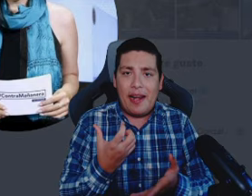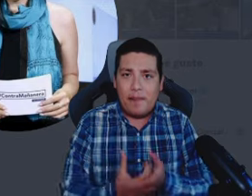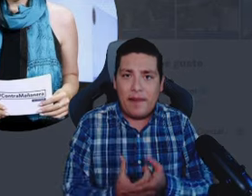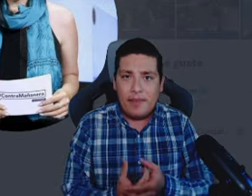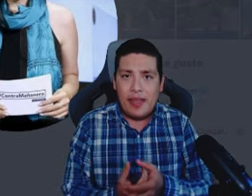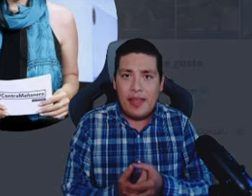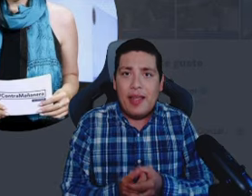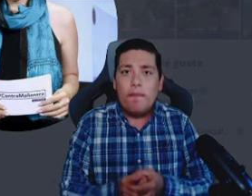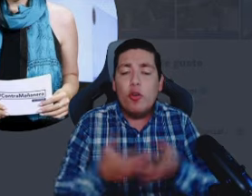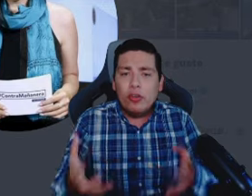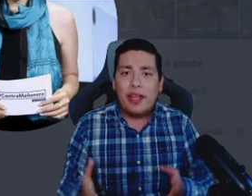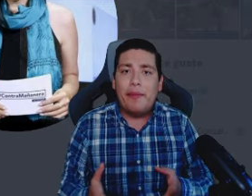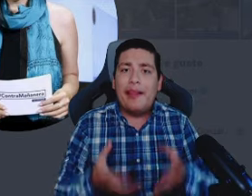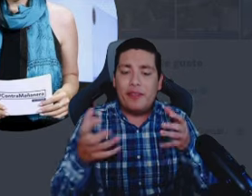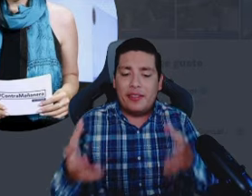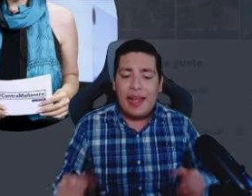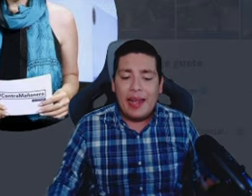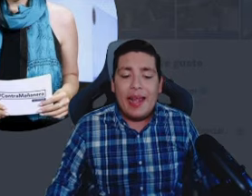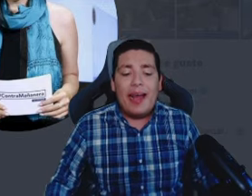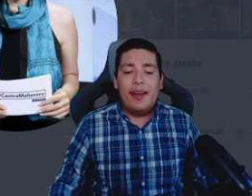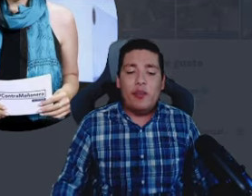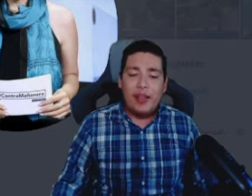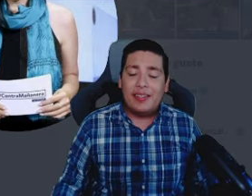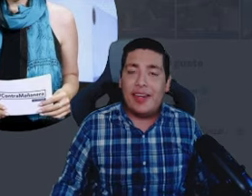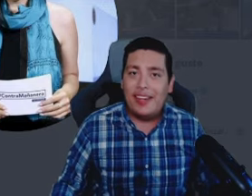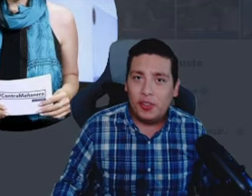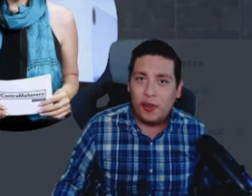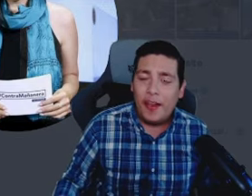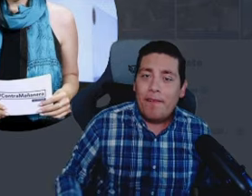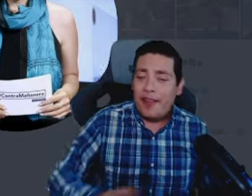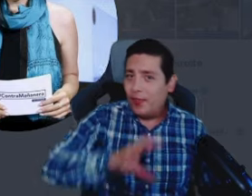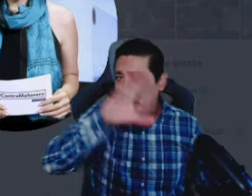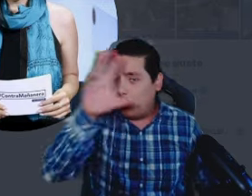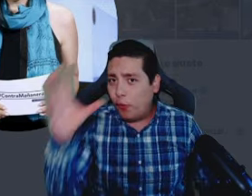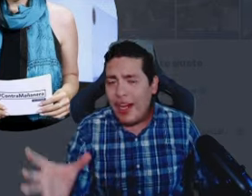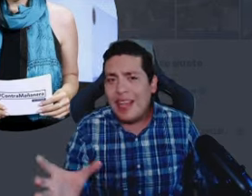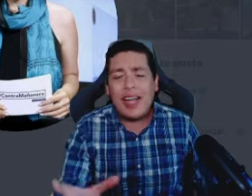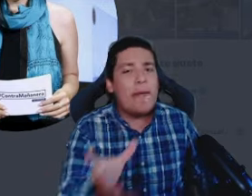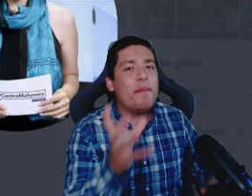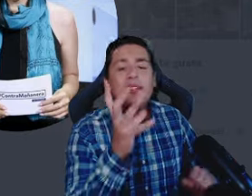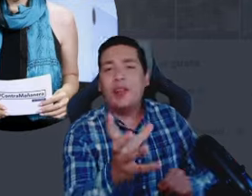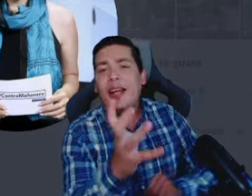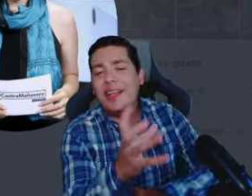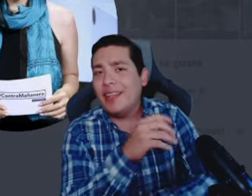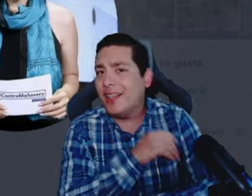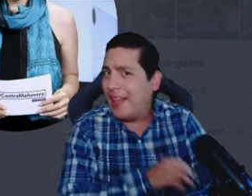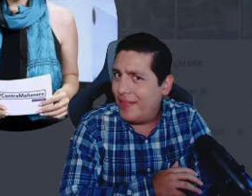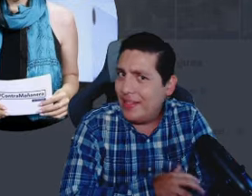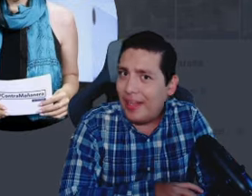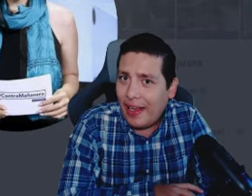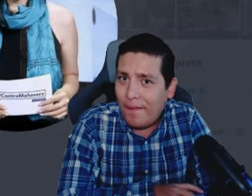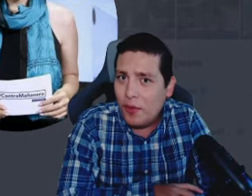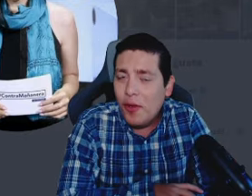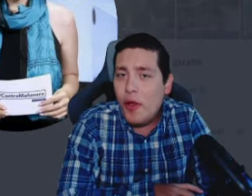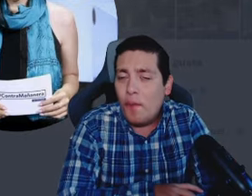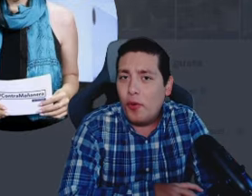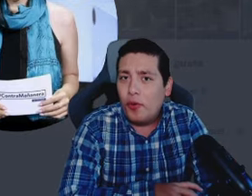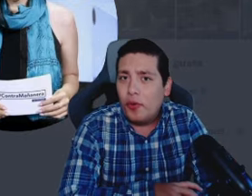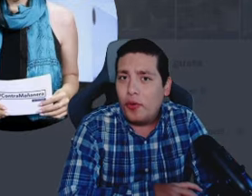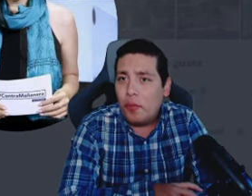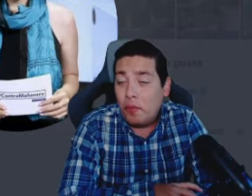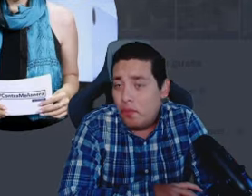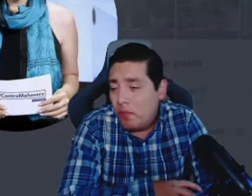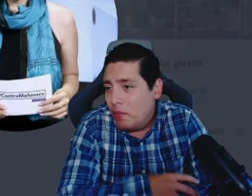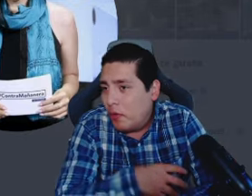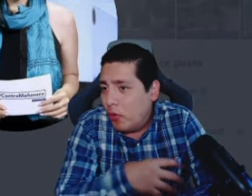que realmente busque beneficiar a nuestra nación. Dentro de sus filas hay personajes que están destacando